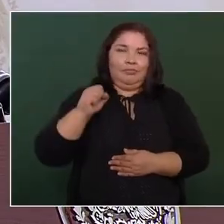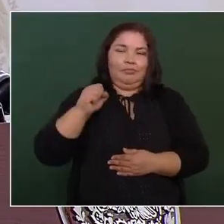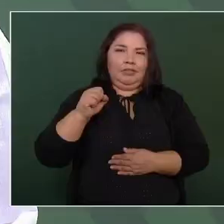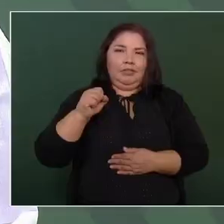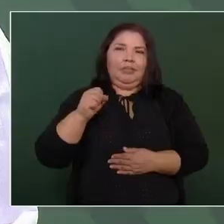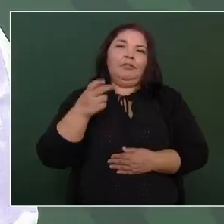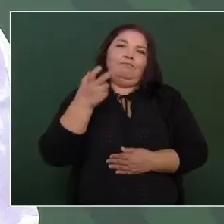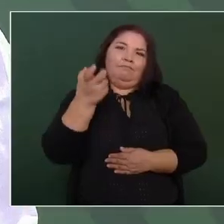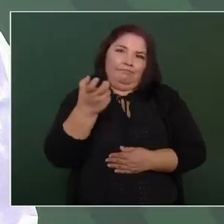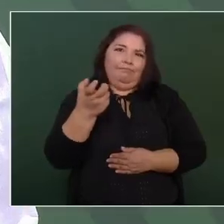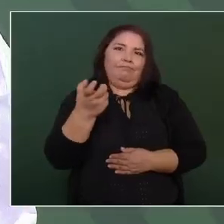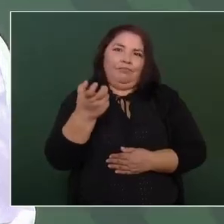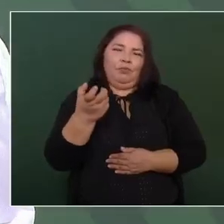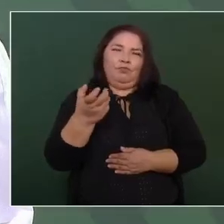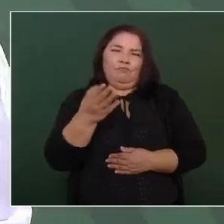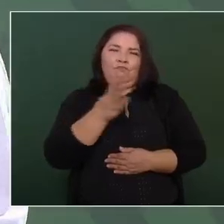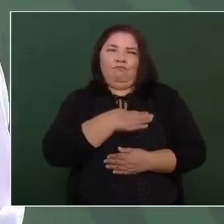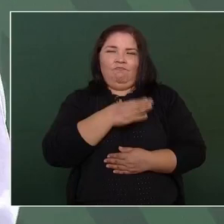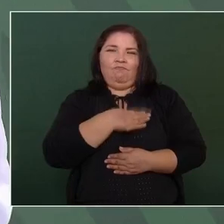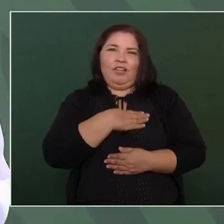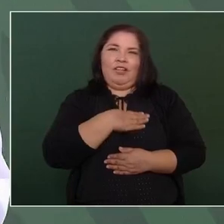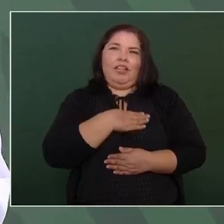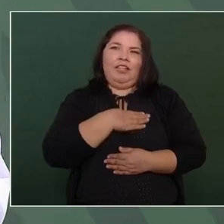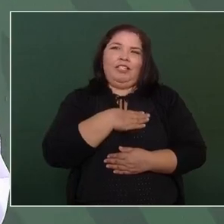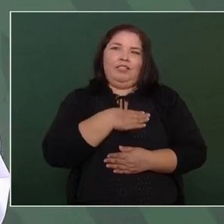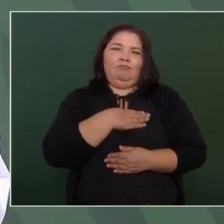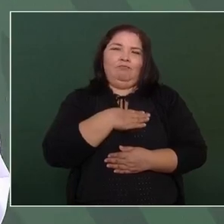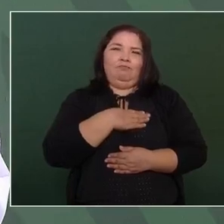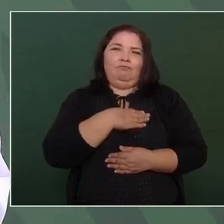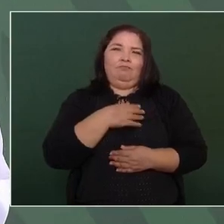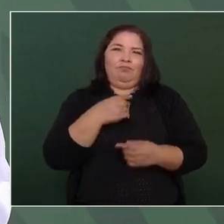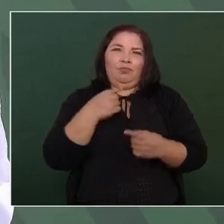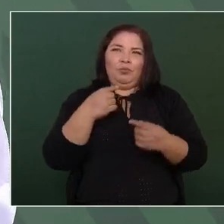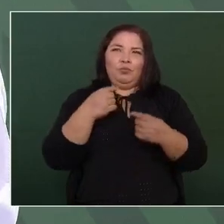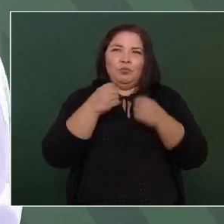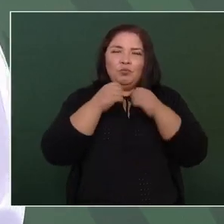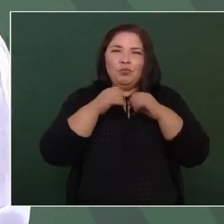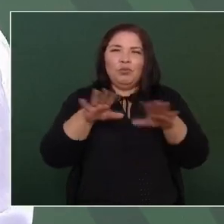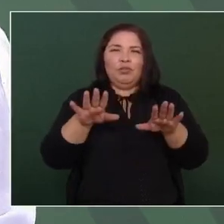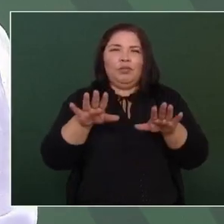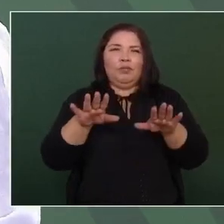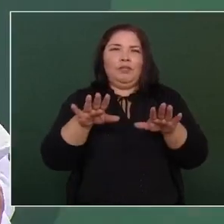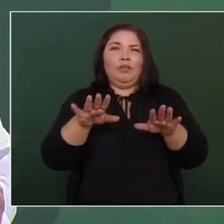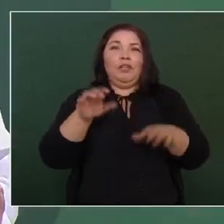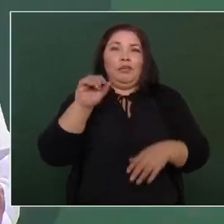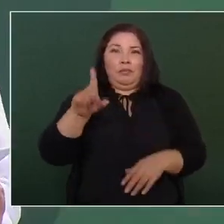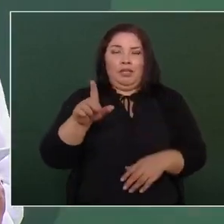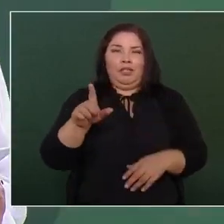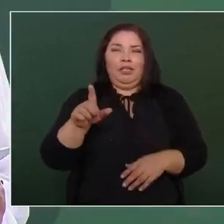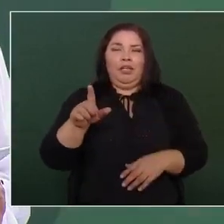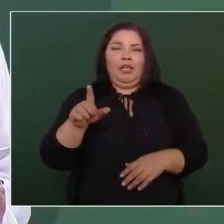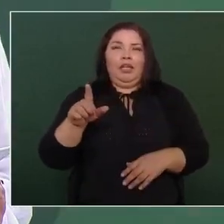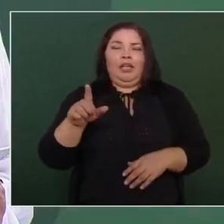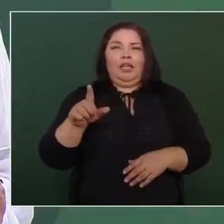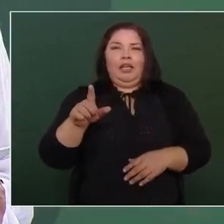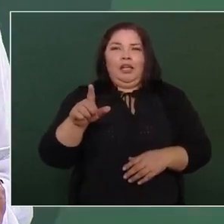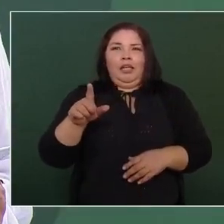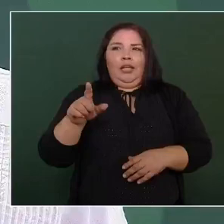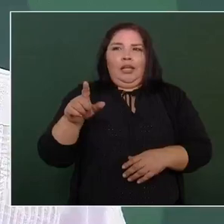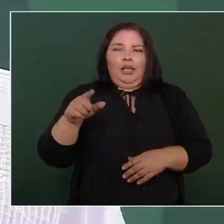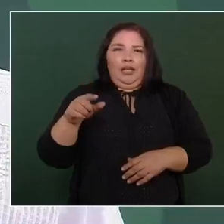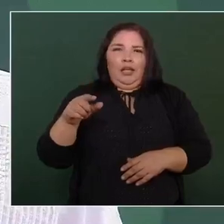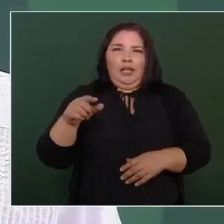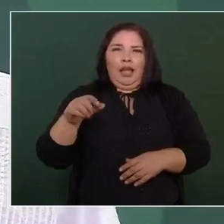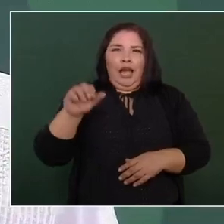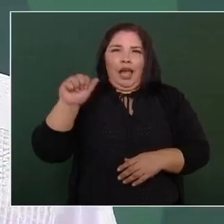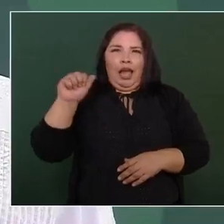Y es muy buena noticia también lo que dio a conocer el almirante, que